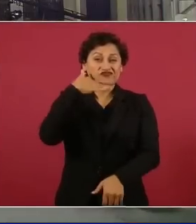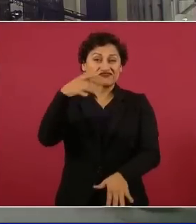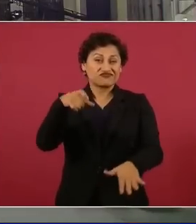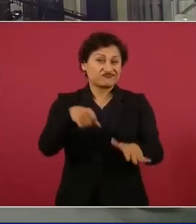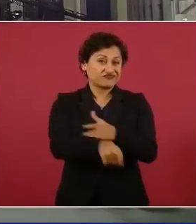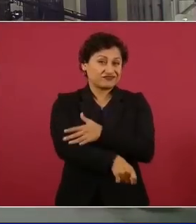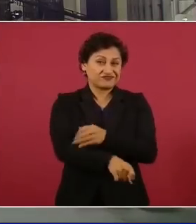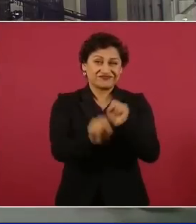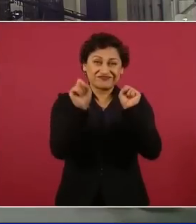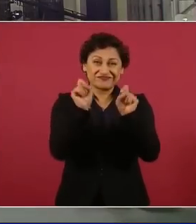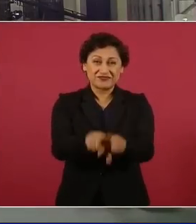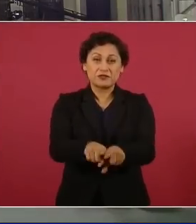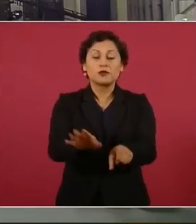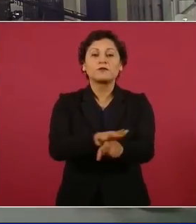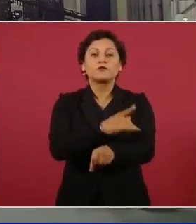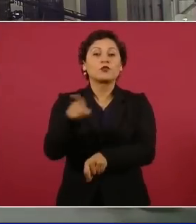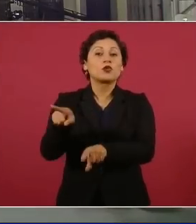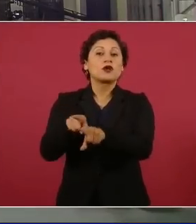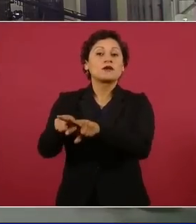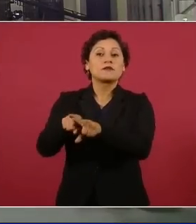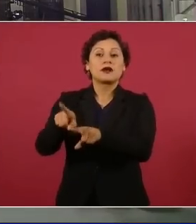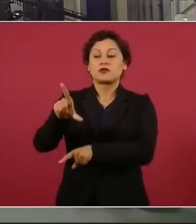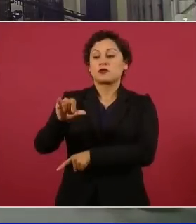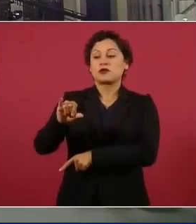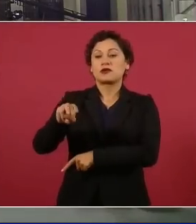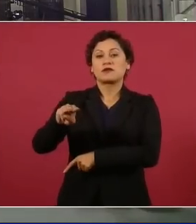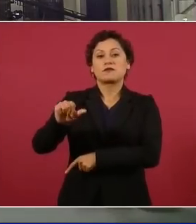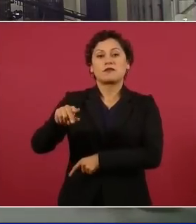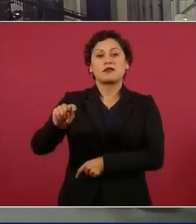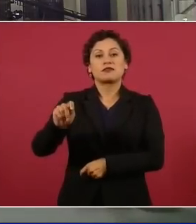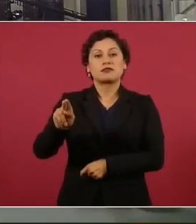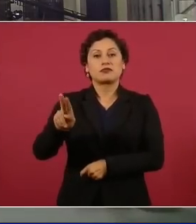Limantur, que era el secretario de Hacienda,